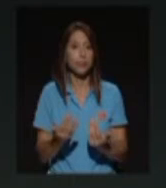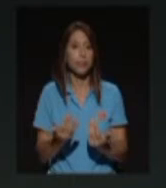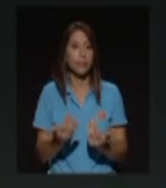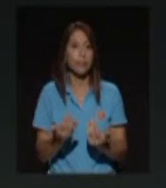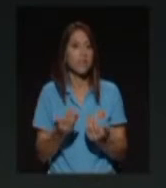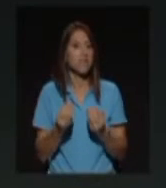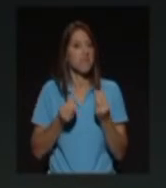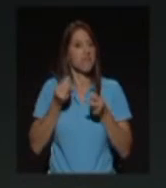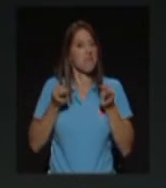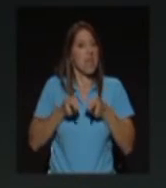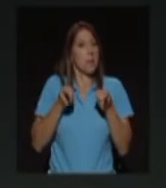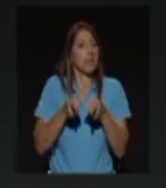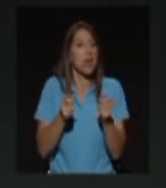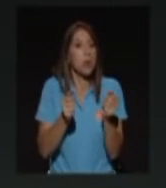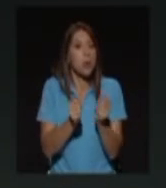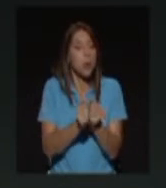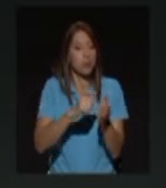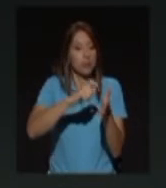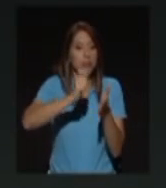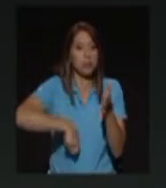qué ha pasado con los acuerdos